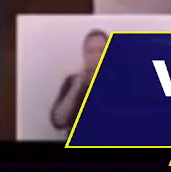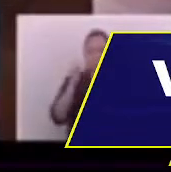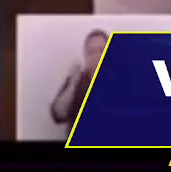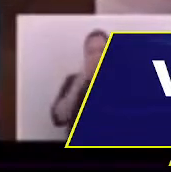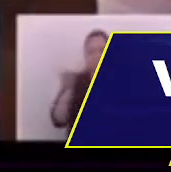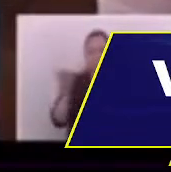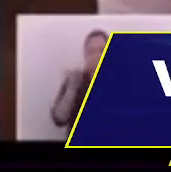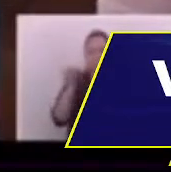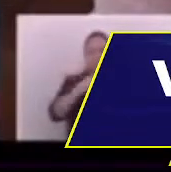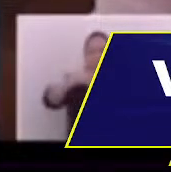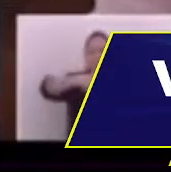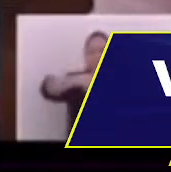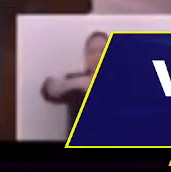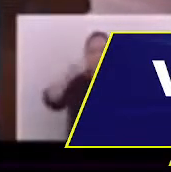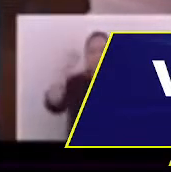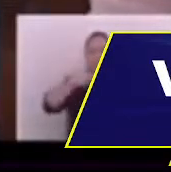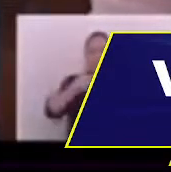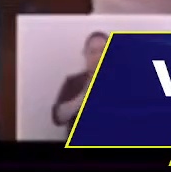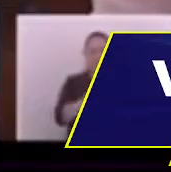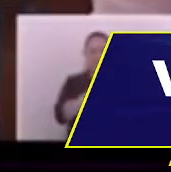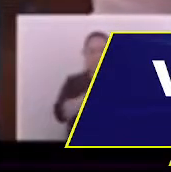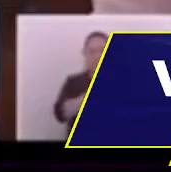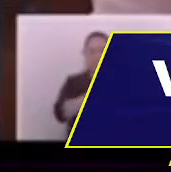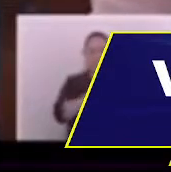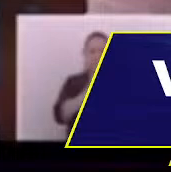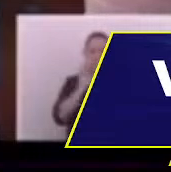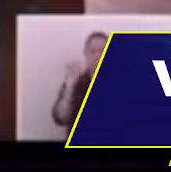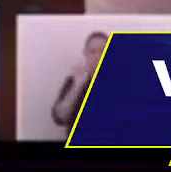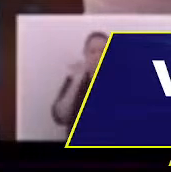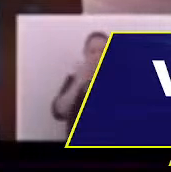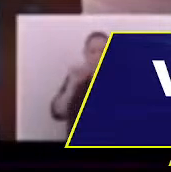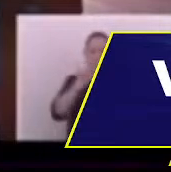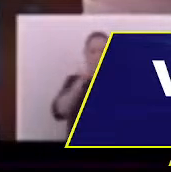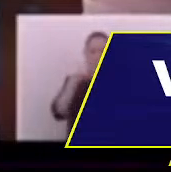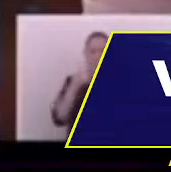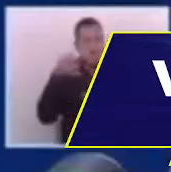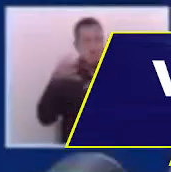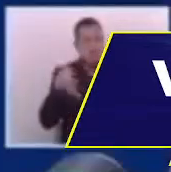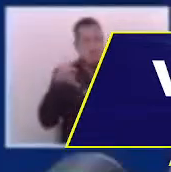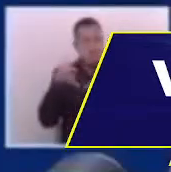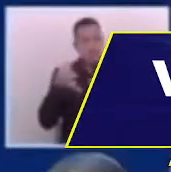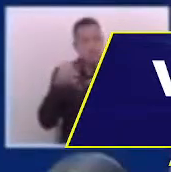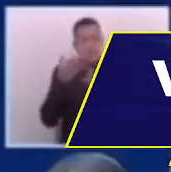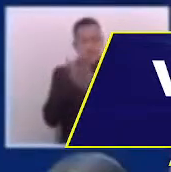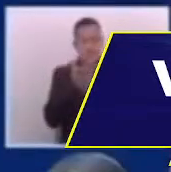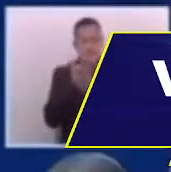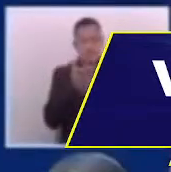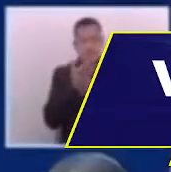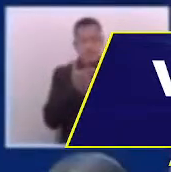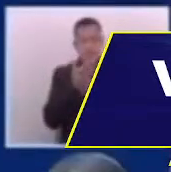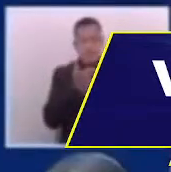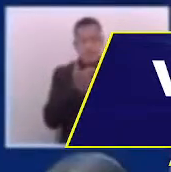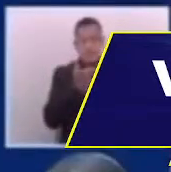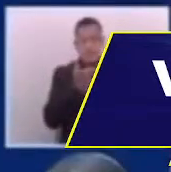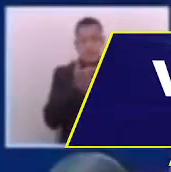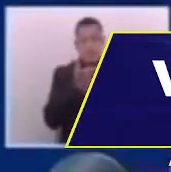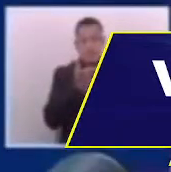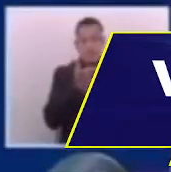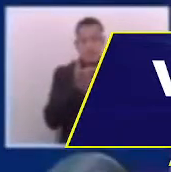digitales realizadas por el estado deberá solicitar autorización a la asamblea legislativa una propuesta que